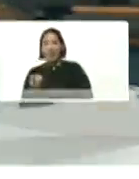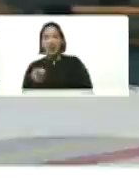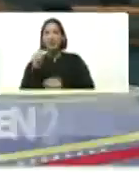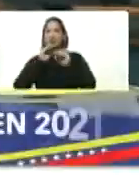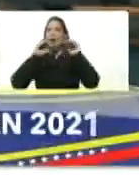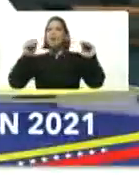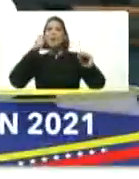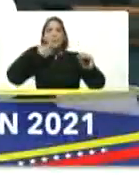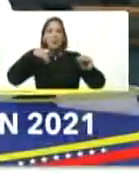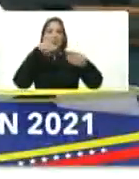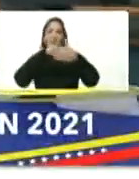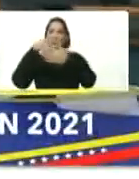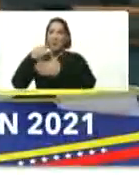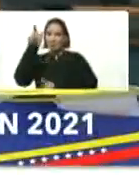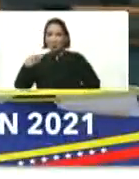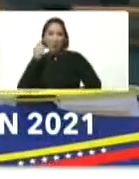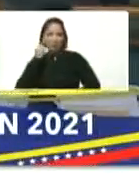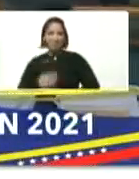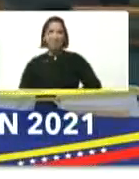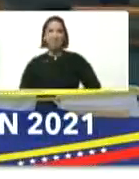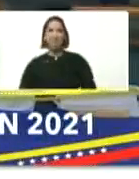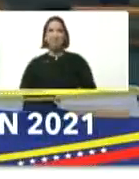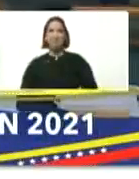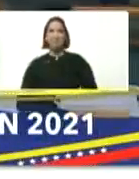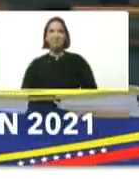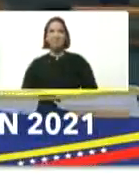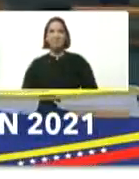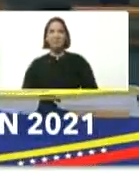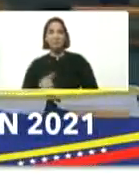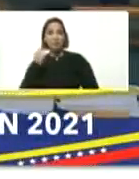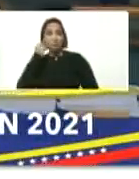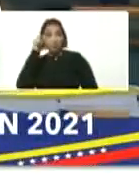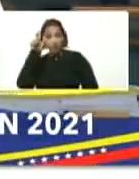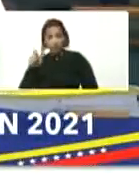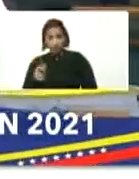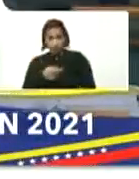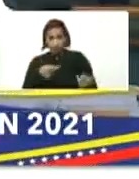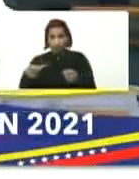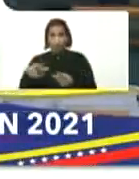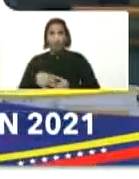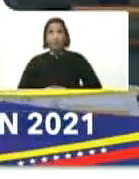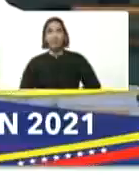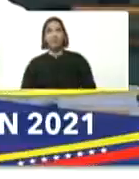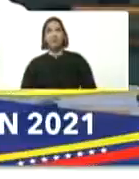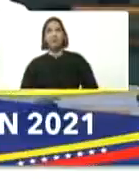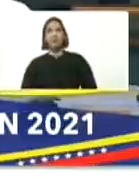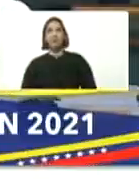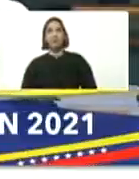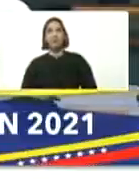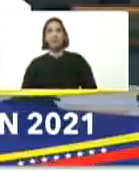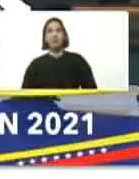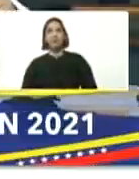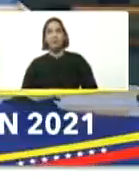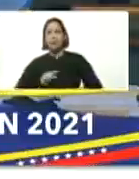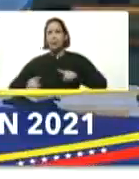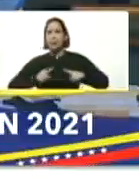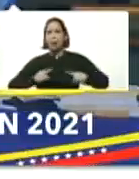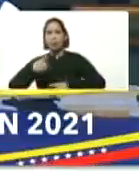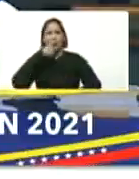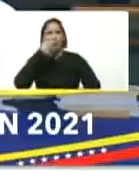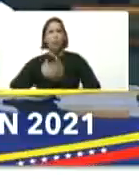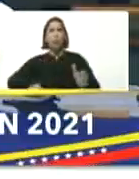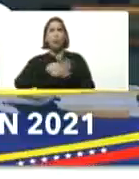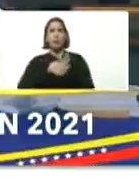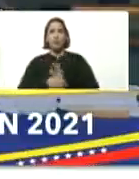ella. Bueno, Aranza Tirado Sánchez, bienvenido a la dictadura de Maduro